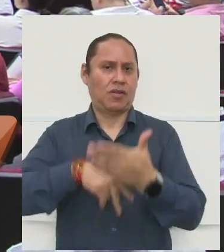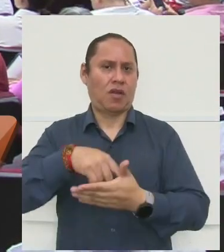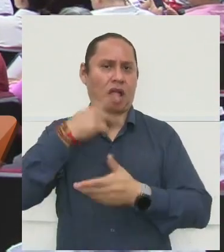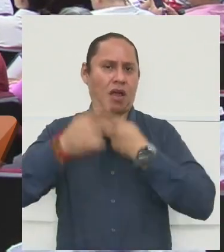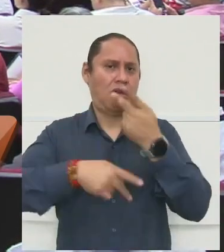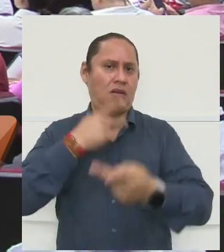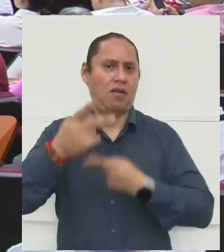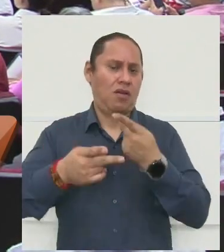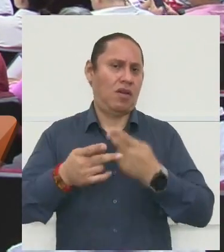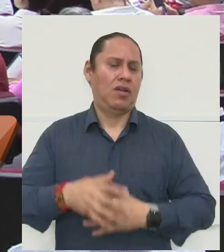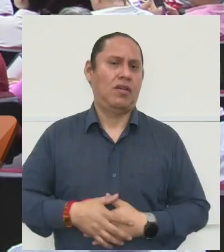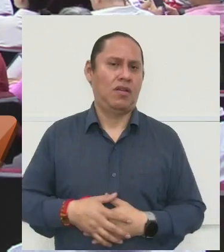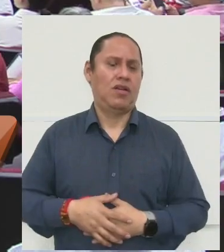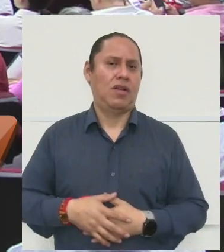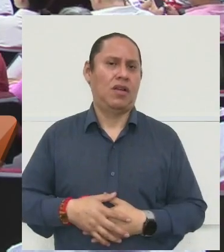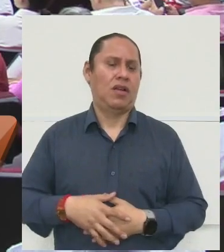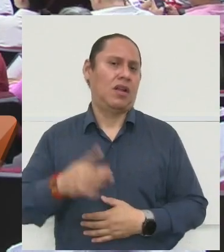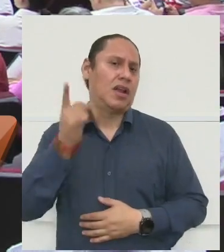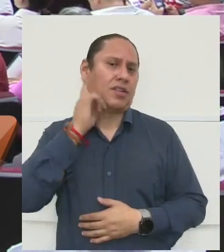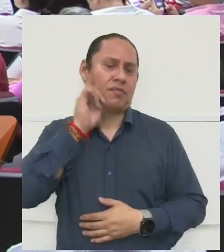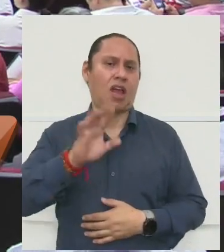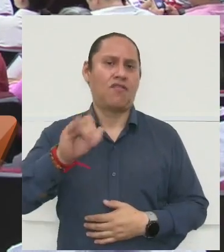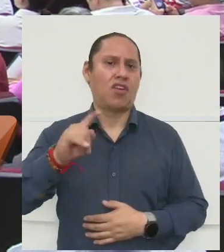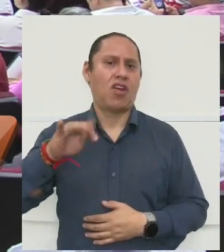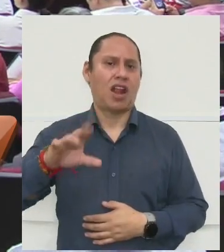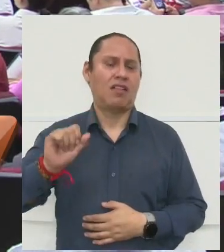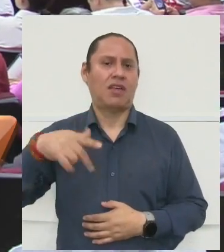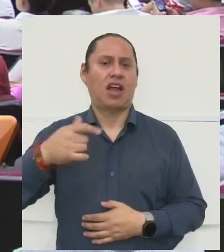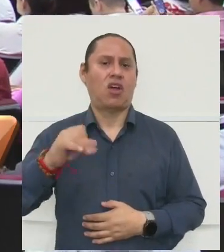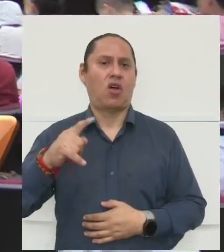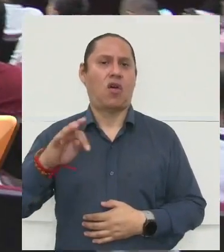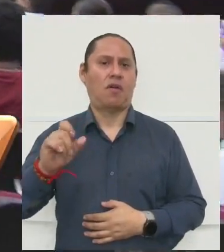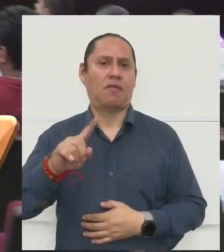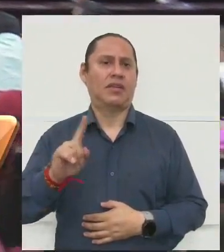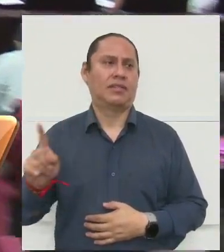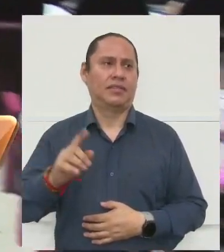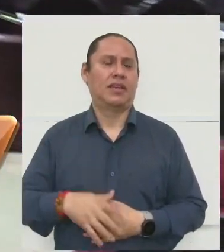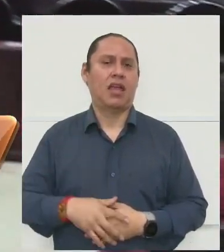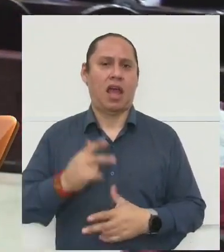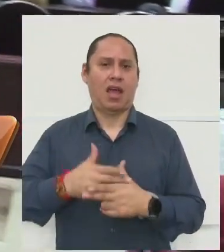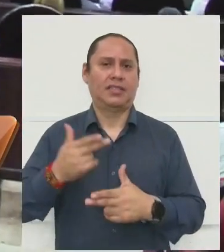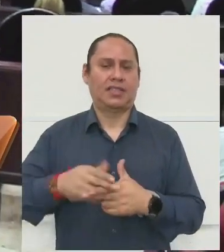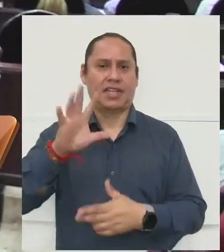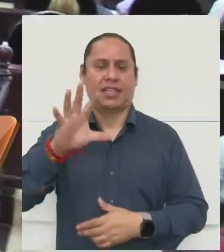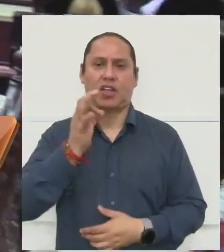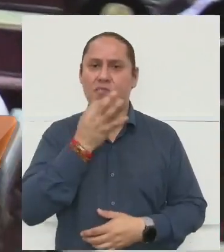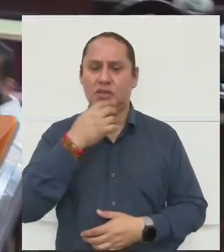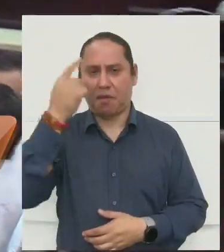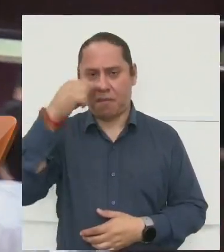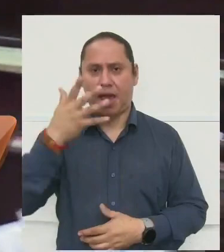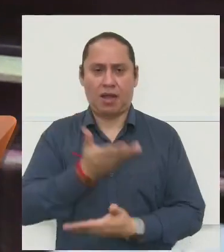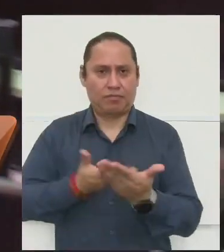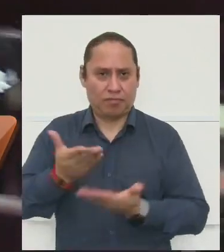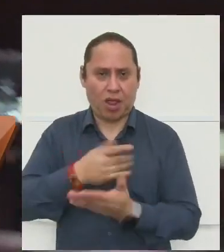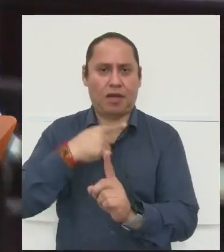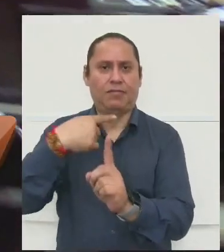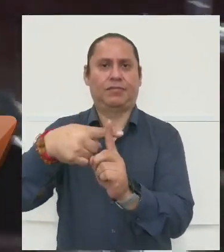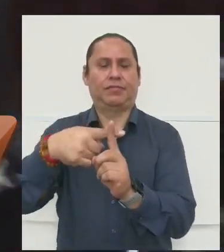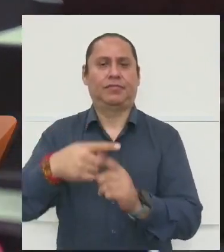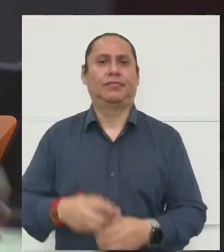uso de la palabra a la diputada flor alma Gómez santis hasta por 5 minutos para argumentar a favor del dictamen que